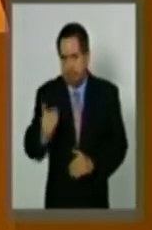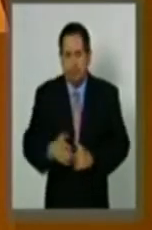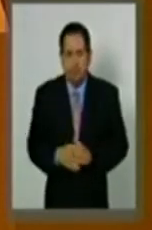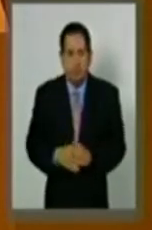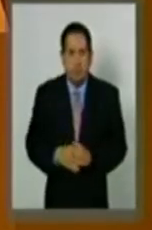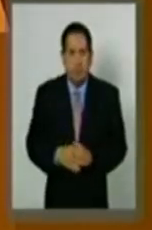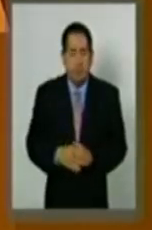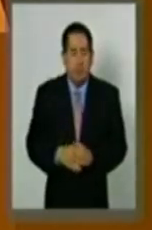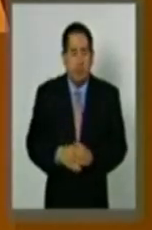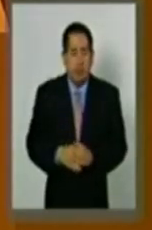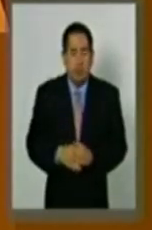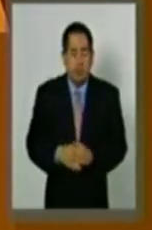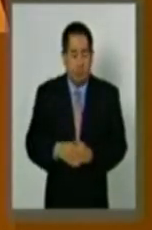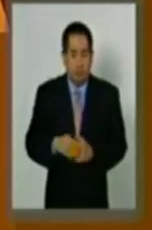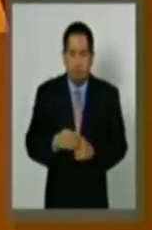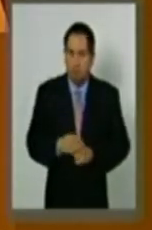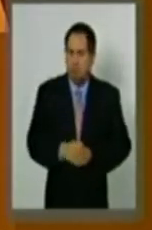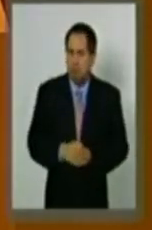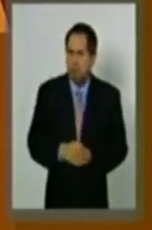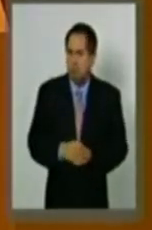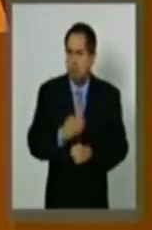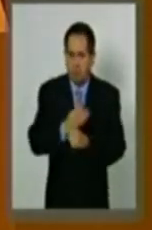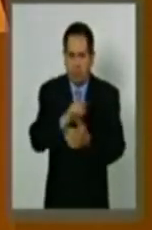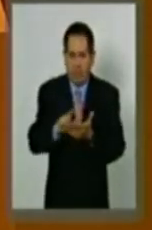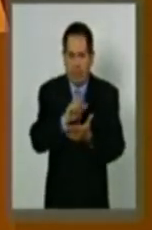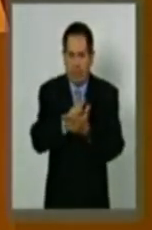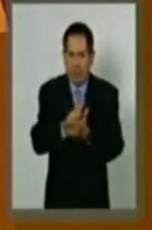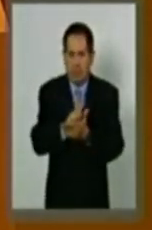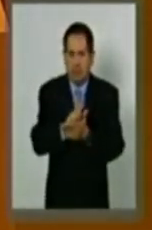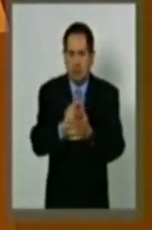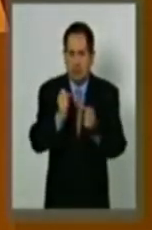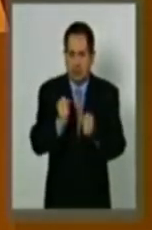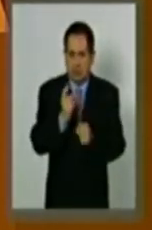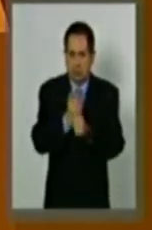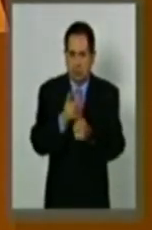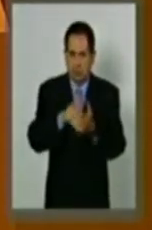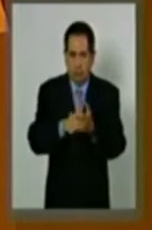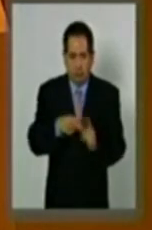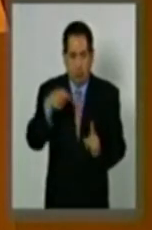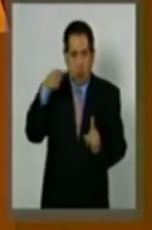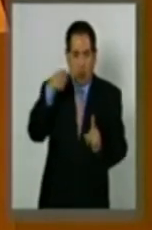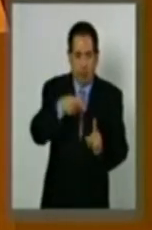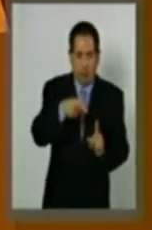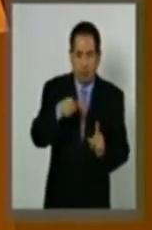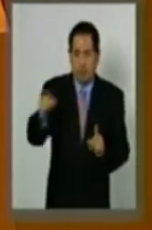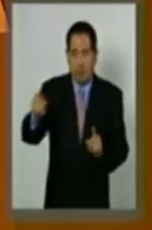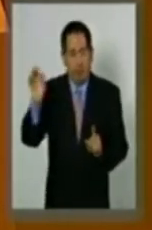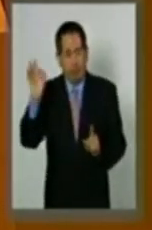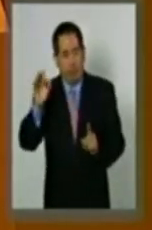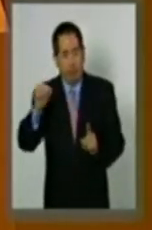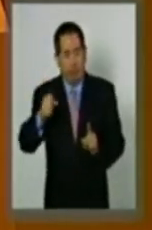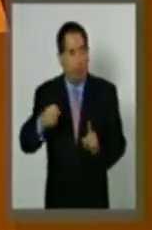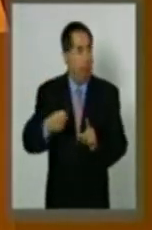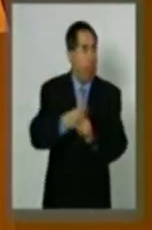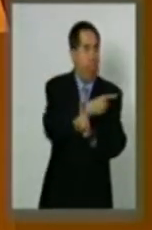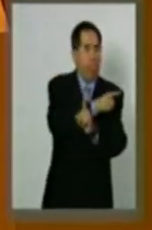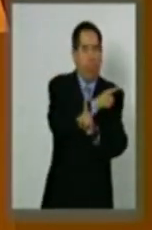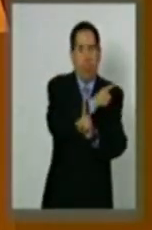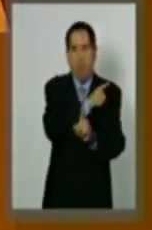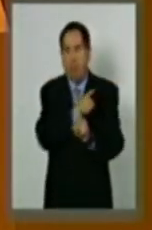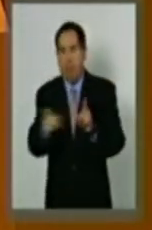Desvirtuar el objetivo de la ley que, como patriotas y mexicanos y en